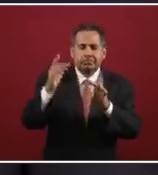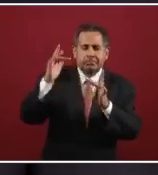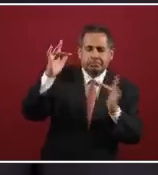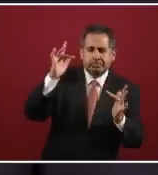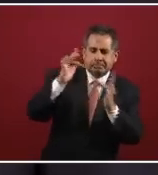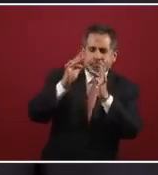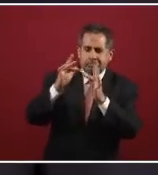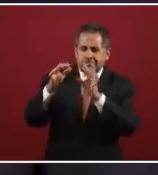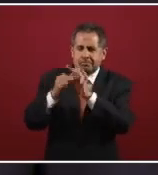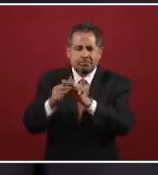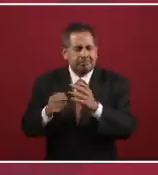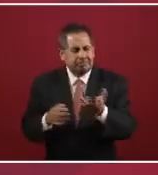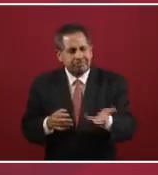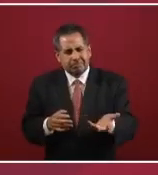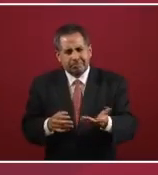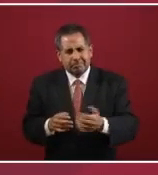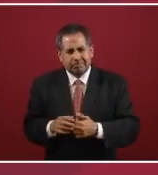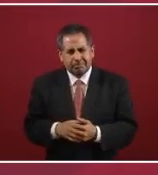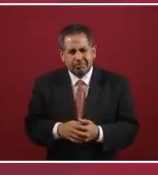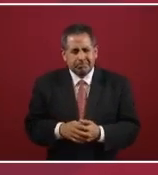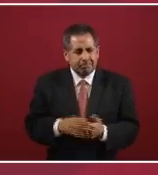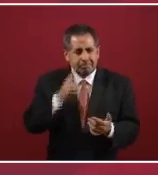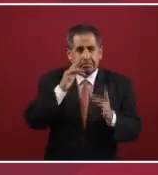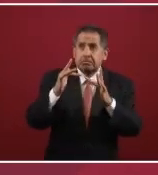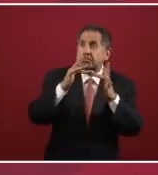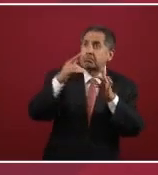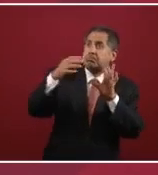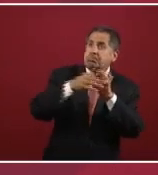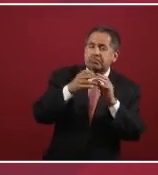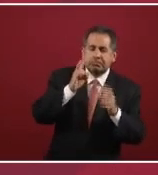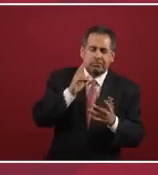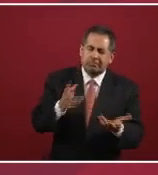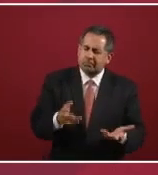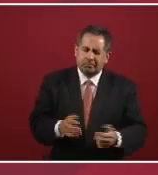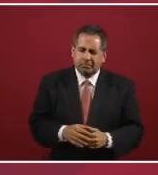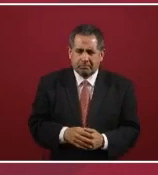para ver si encuentra la ansiada señal